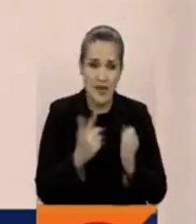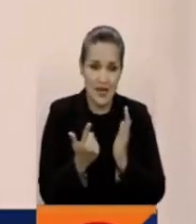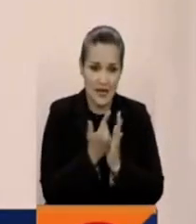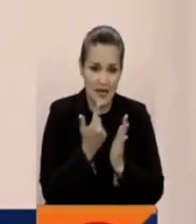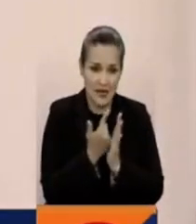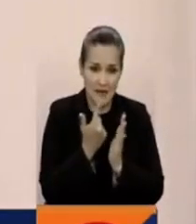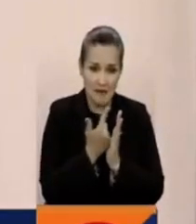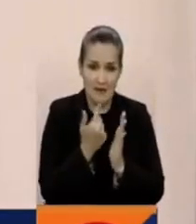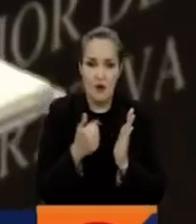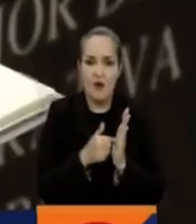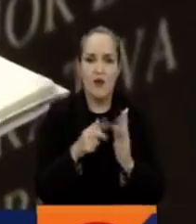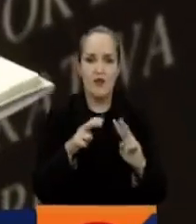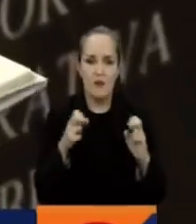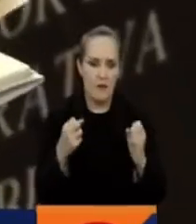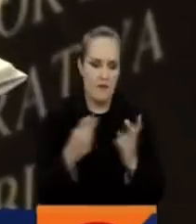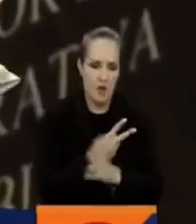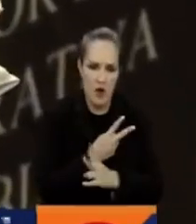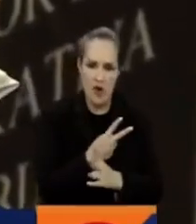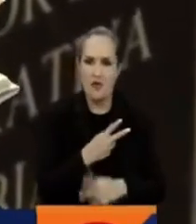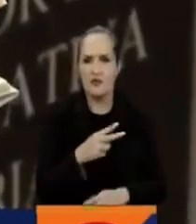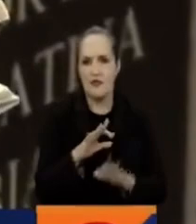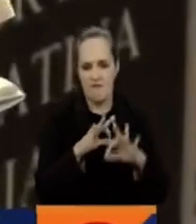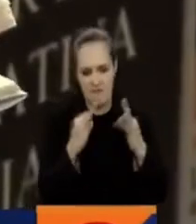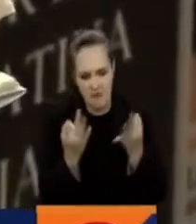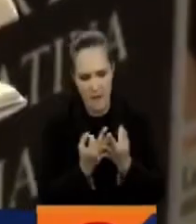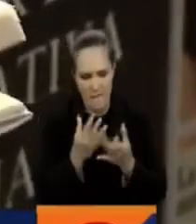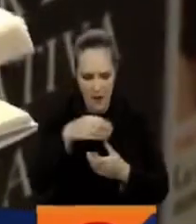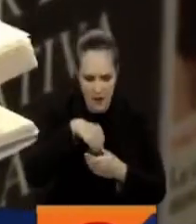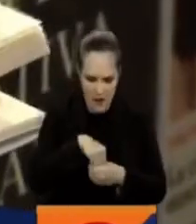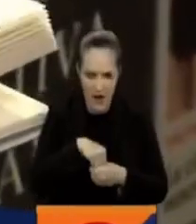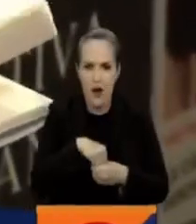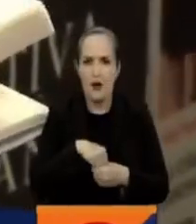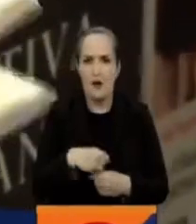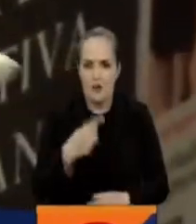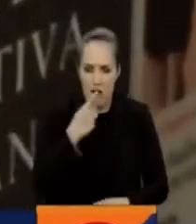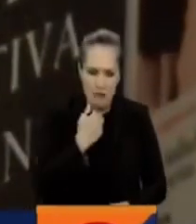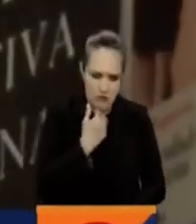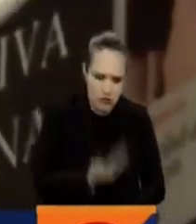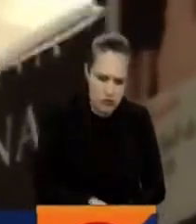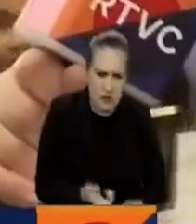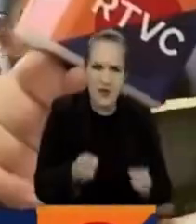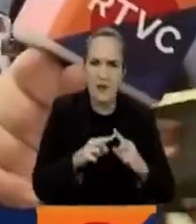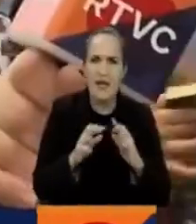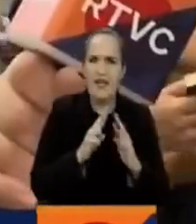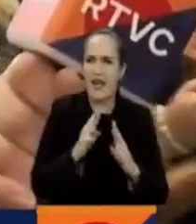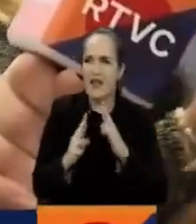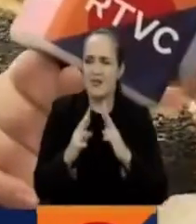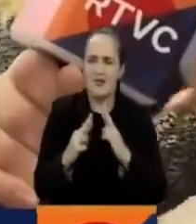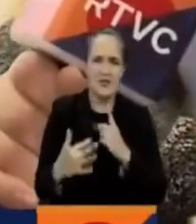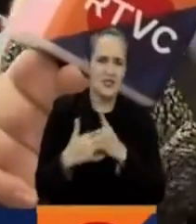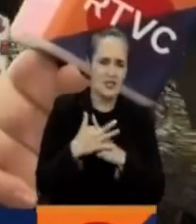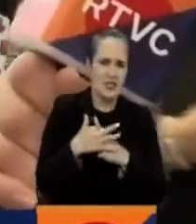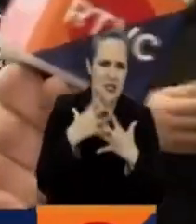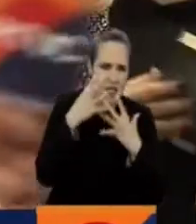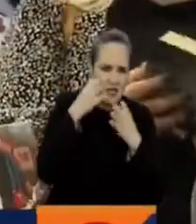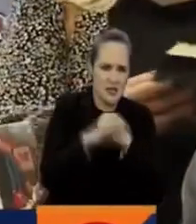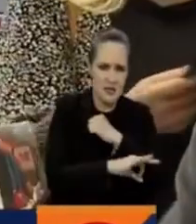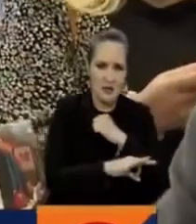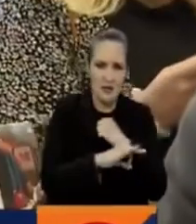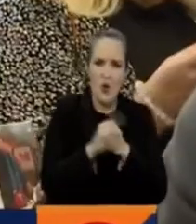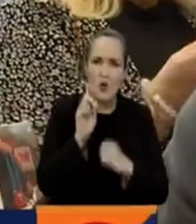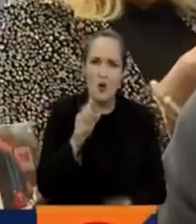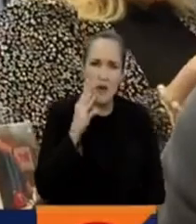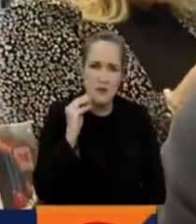la violencia intrafamiliar, la bulimia, las relaciones tóxicas. Bueno, ¿qué fue lo que te llevó a escribir este libro? ¿Experiencias